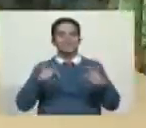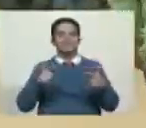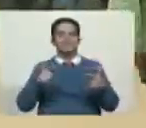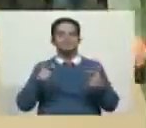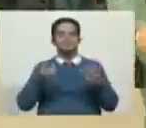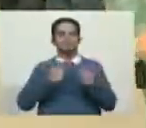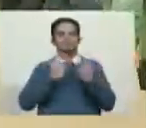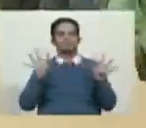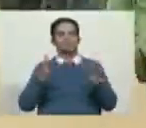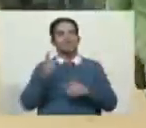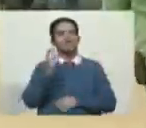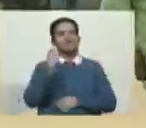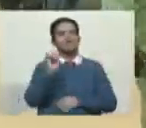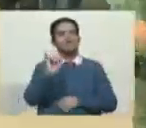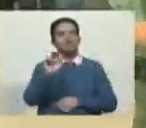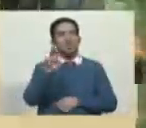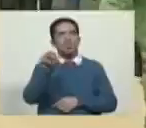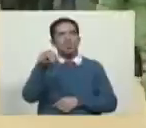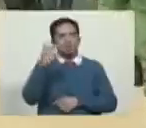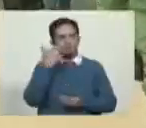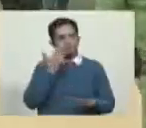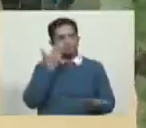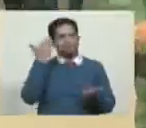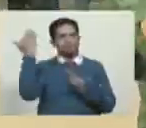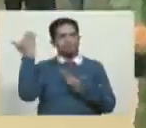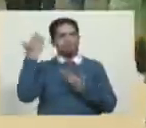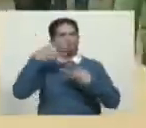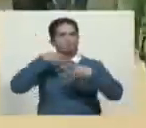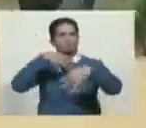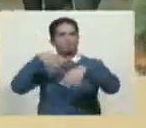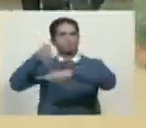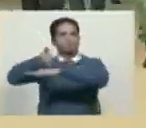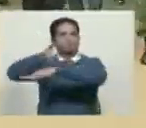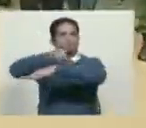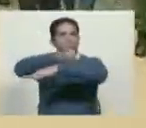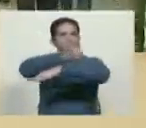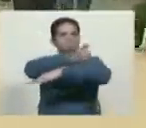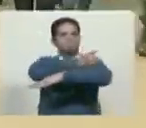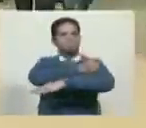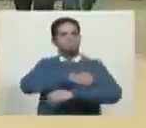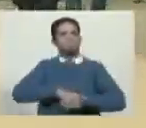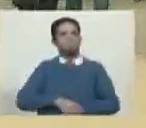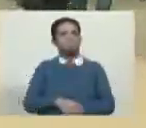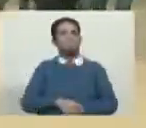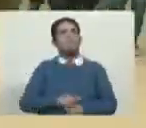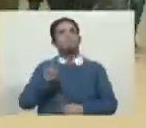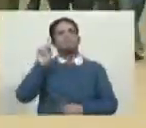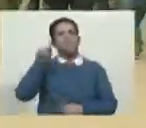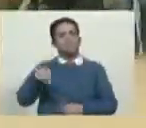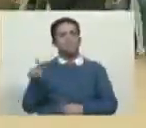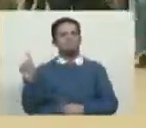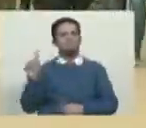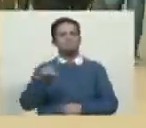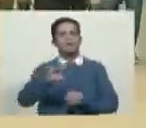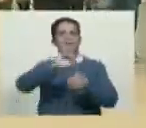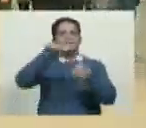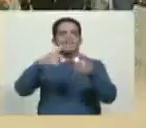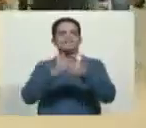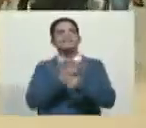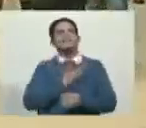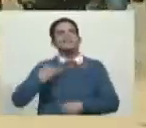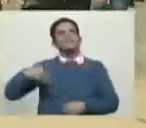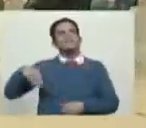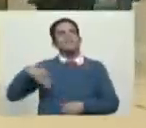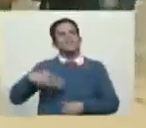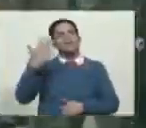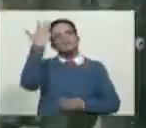Allí vemos el desplazamiento de las altas autoridades. También se encuentra presente la vicepresidenta ejecutiva de la